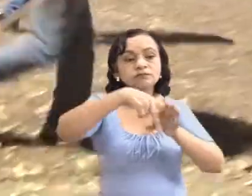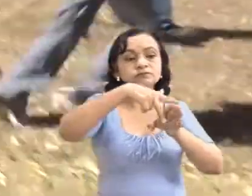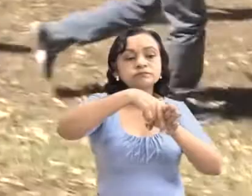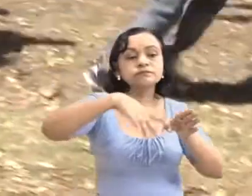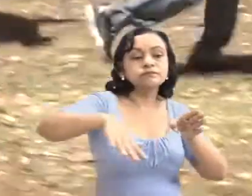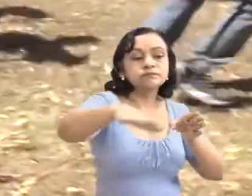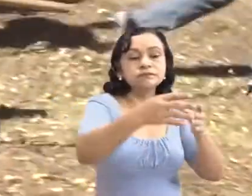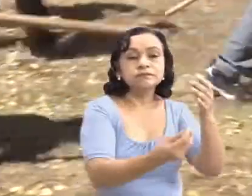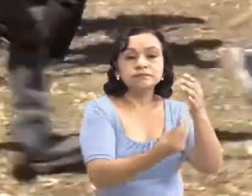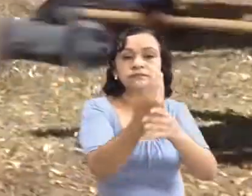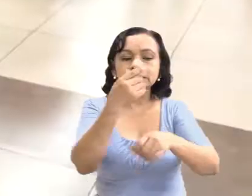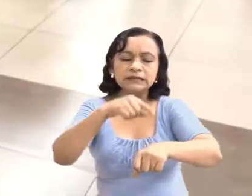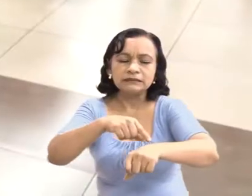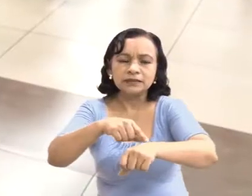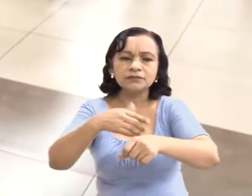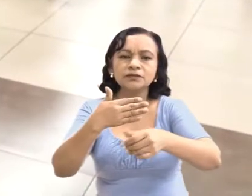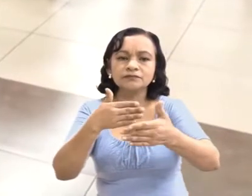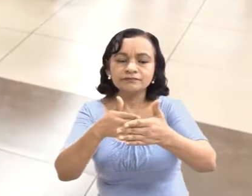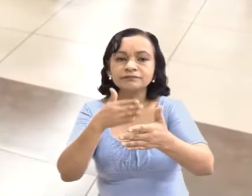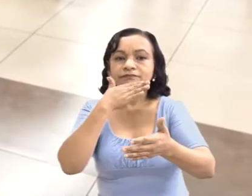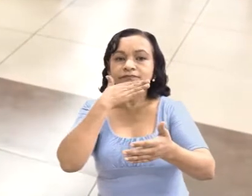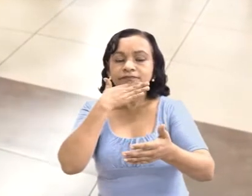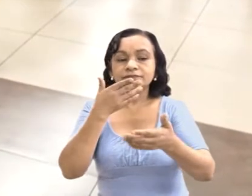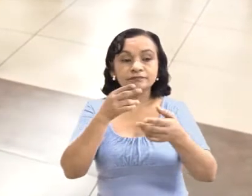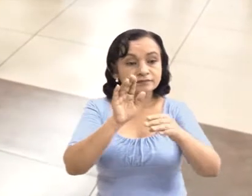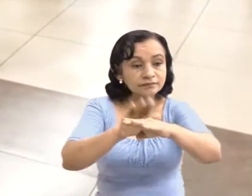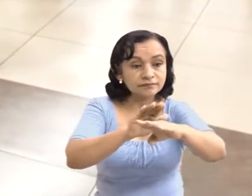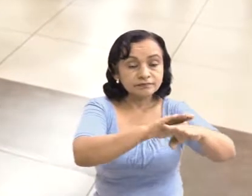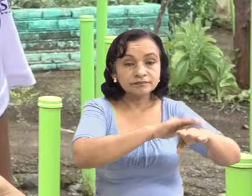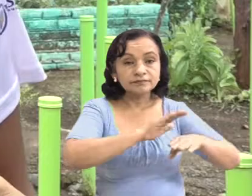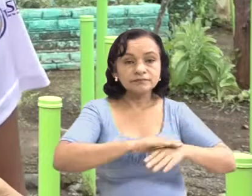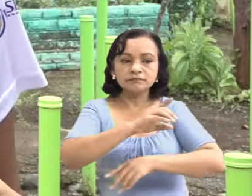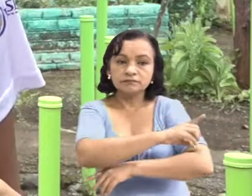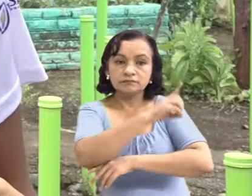campo y su tiempo es bastante limitado. Entonces lo que hacemos con ellos es coordinarnos,